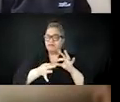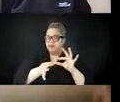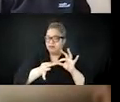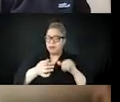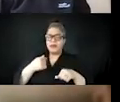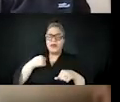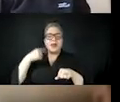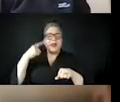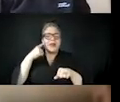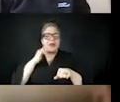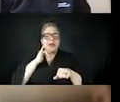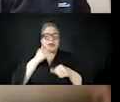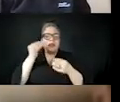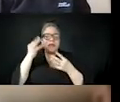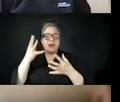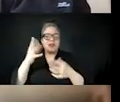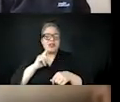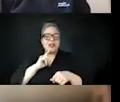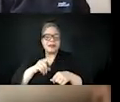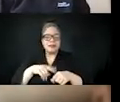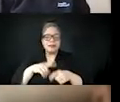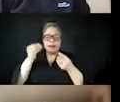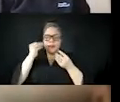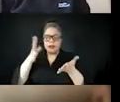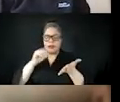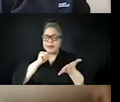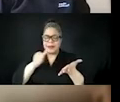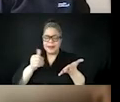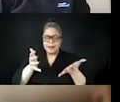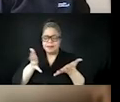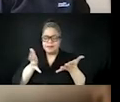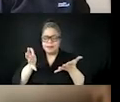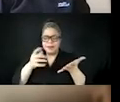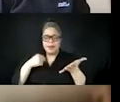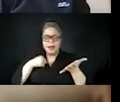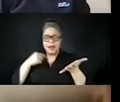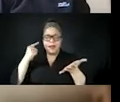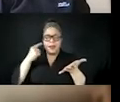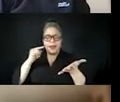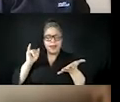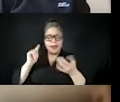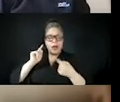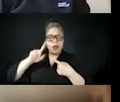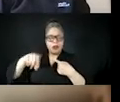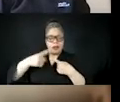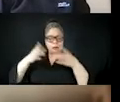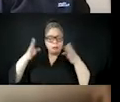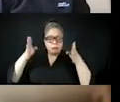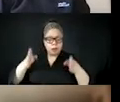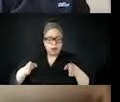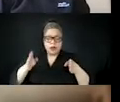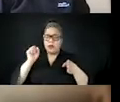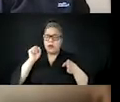mis enfermos en la información errónea y piensa